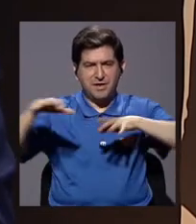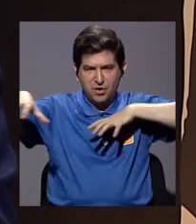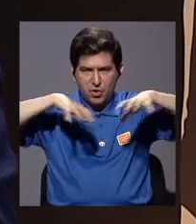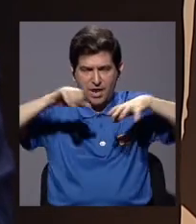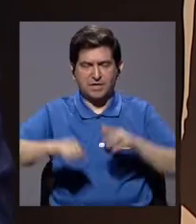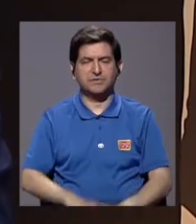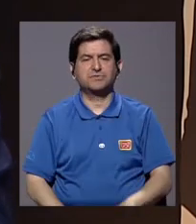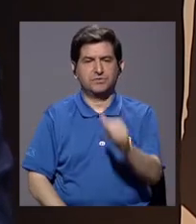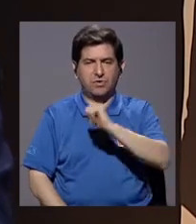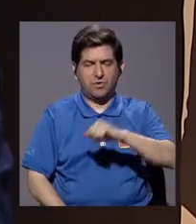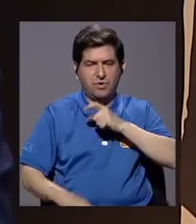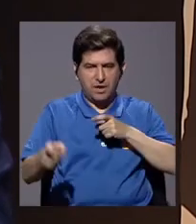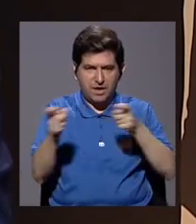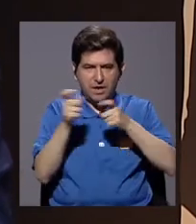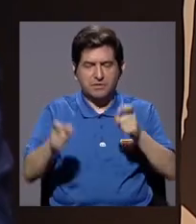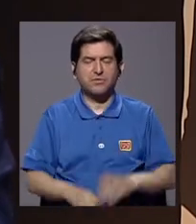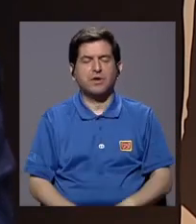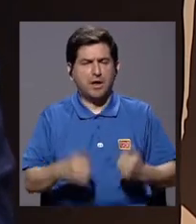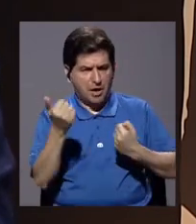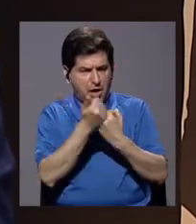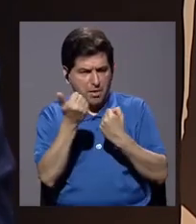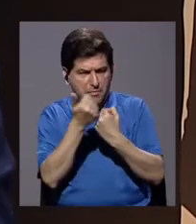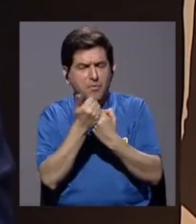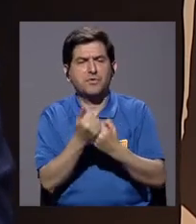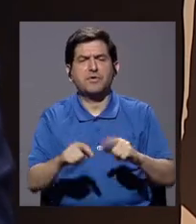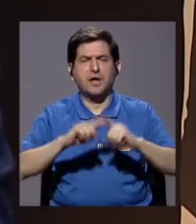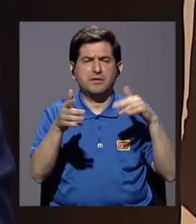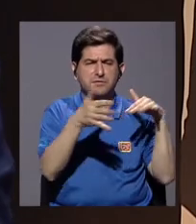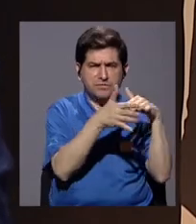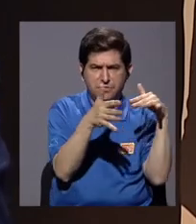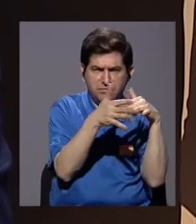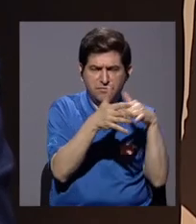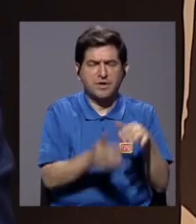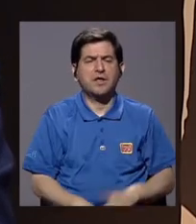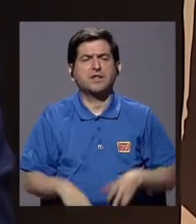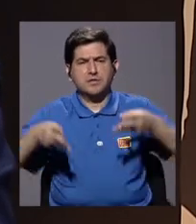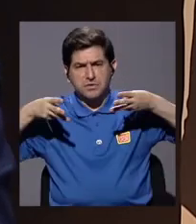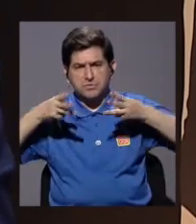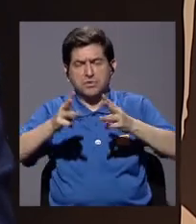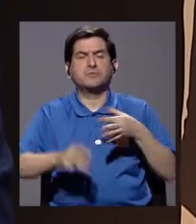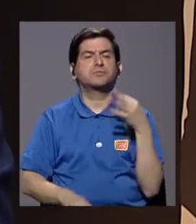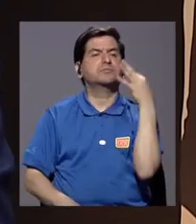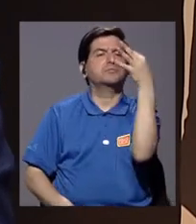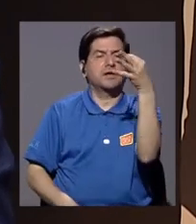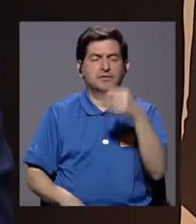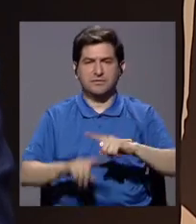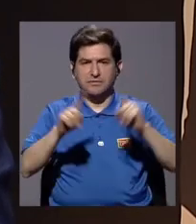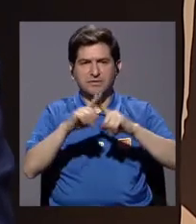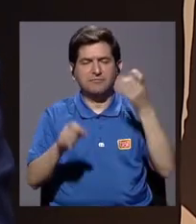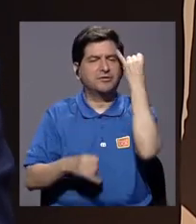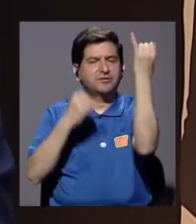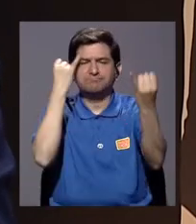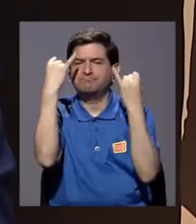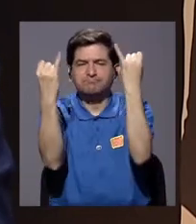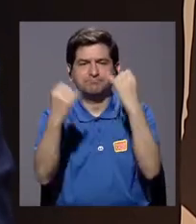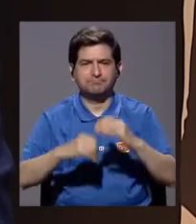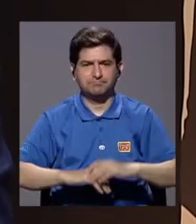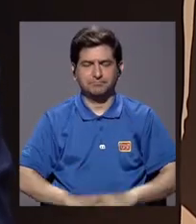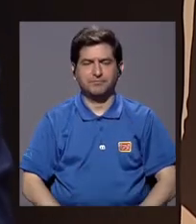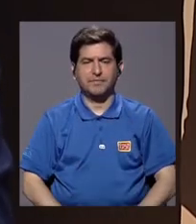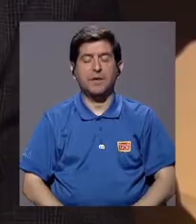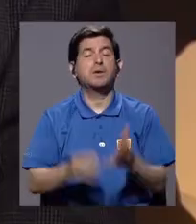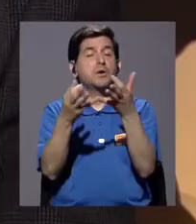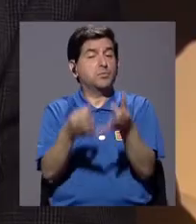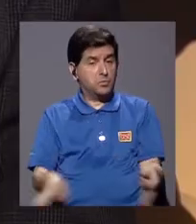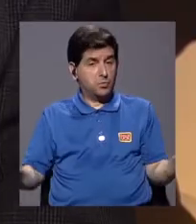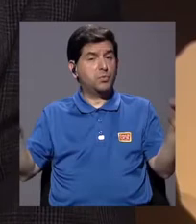las acciones y en ARECEP estamos trabajando y apoyando a través de estudios y de metodologías futuras diferentes iniciativas. Sí,